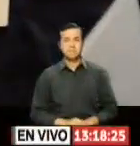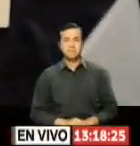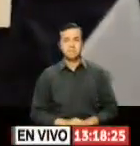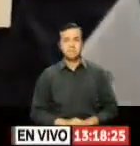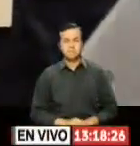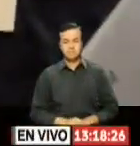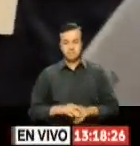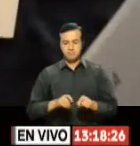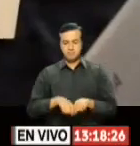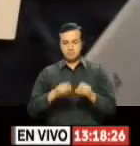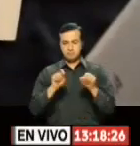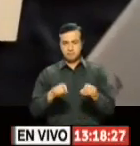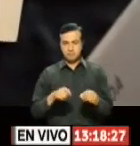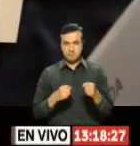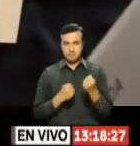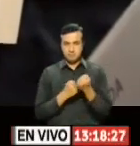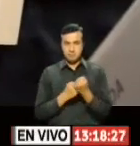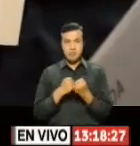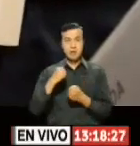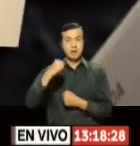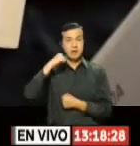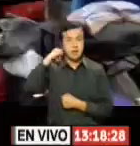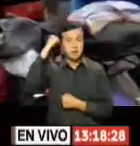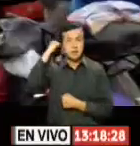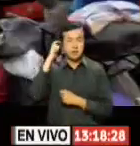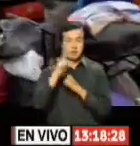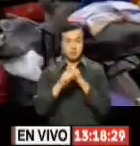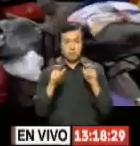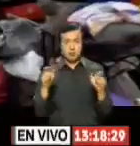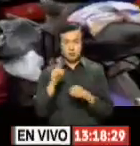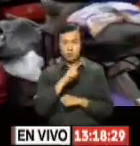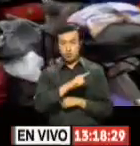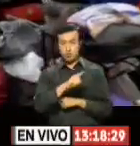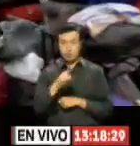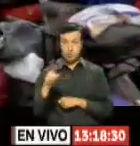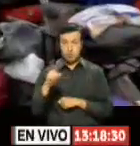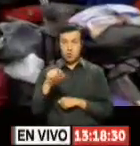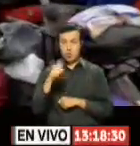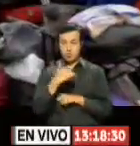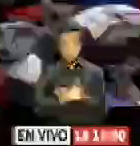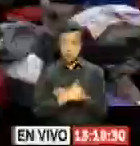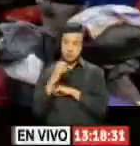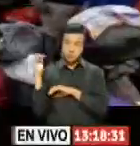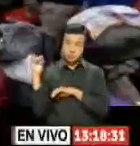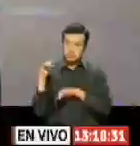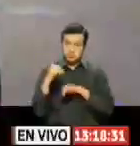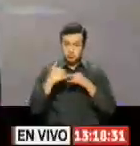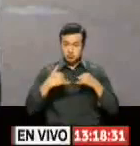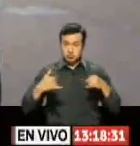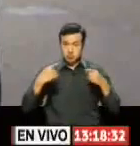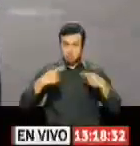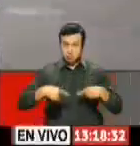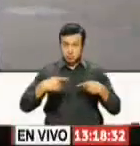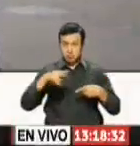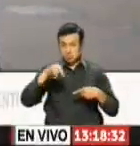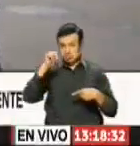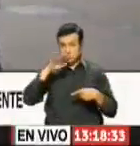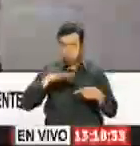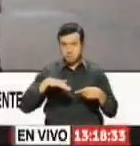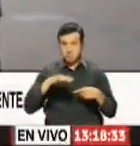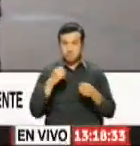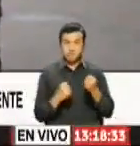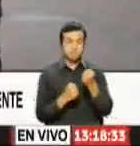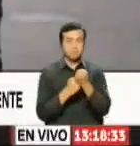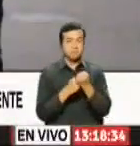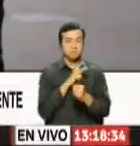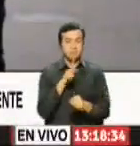La firma del convenio garantiza los derechos de las personas en condición de movilidad humana en la frontera norte. El acuerdo contempla la